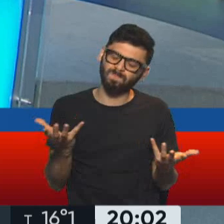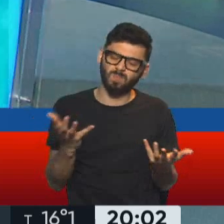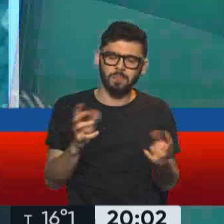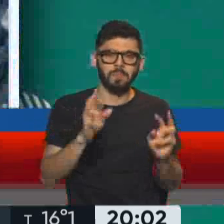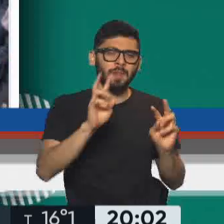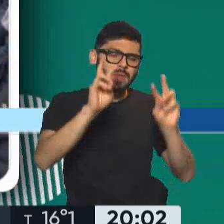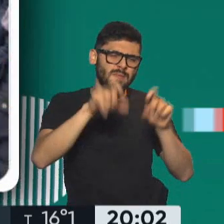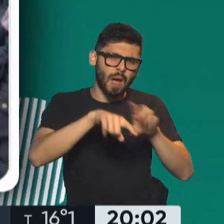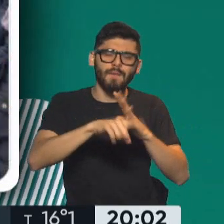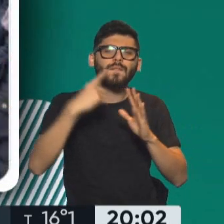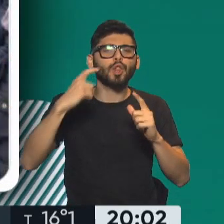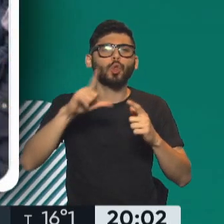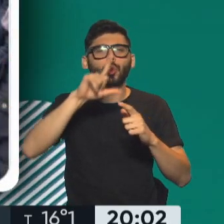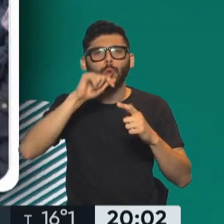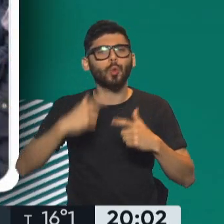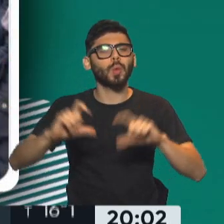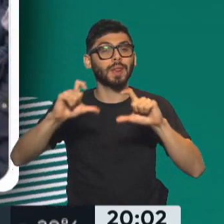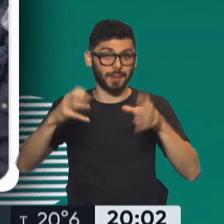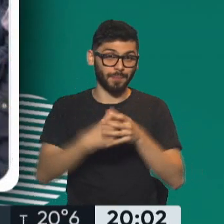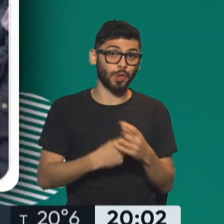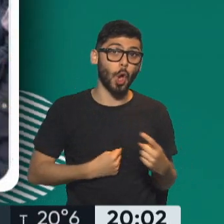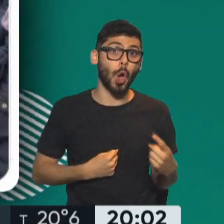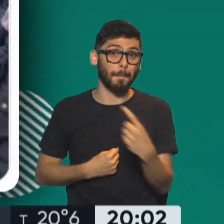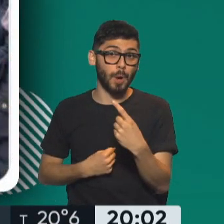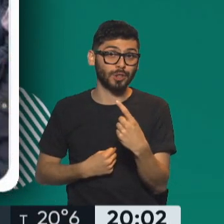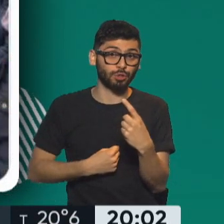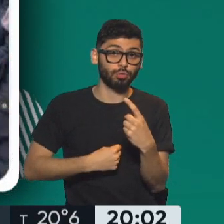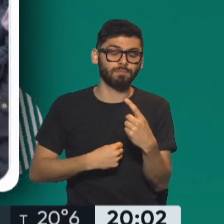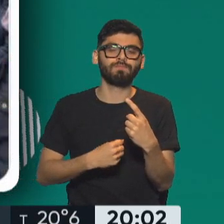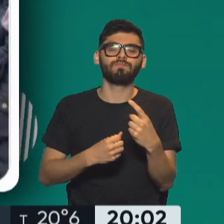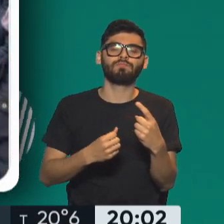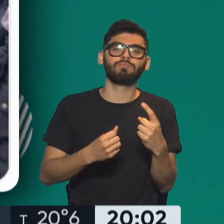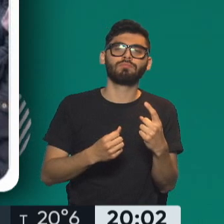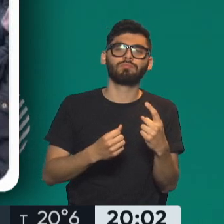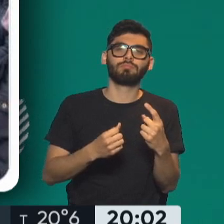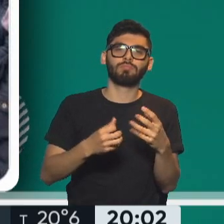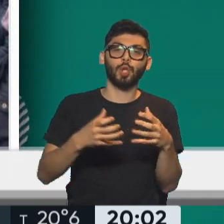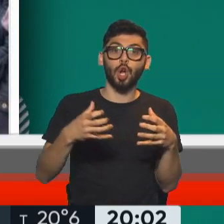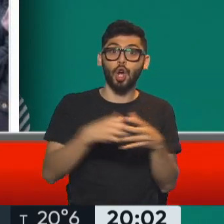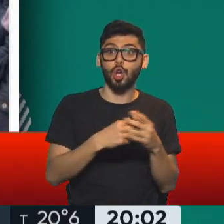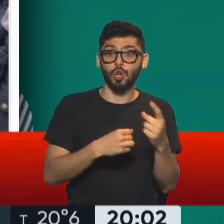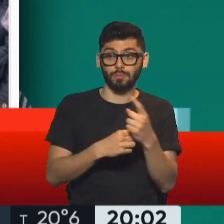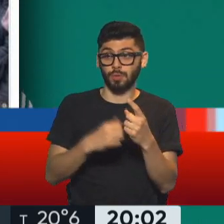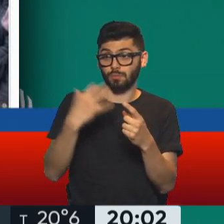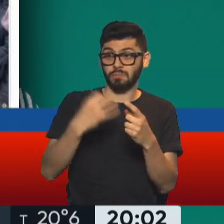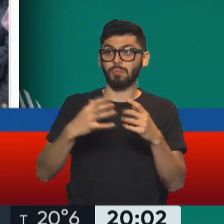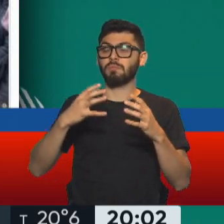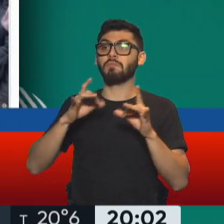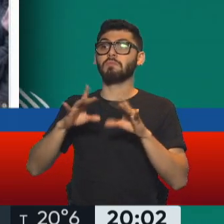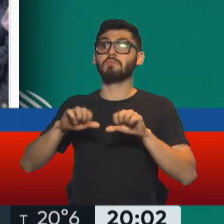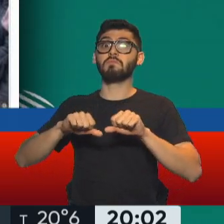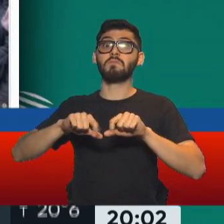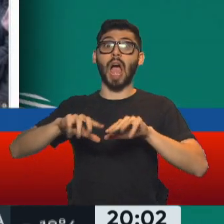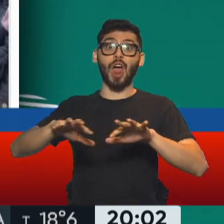tema. Tweets de la oposición, que decíamos, en realidad la oposición se subió a la pandemia desde el comienzo,